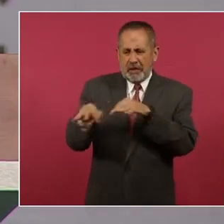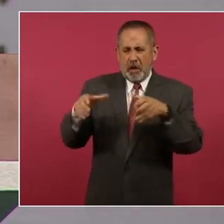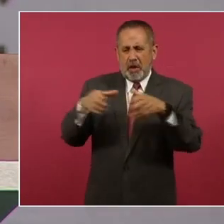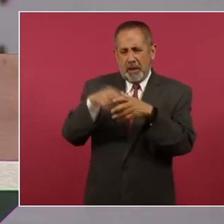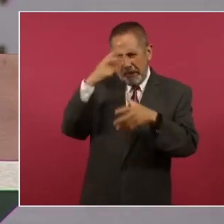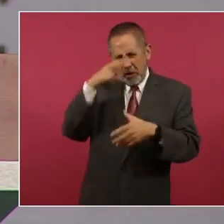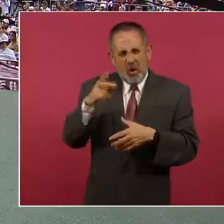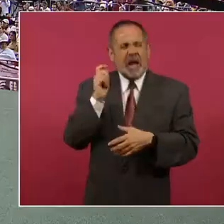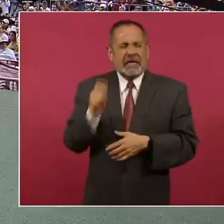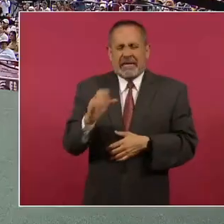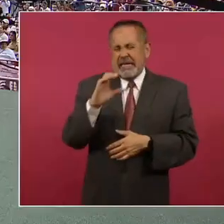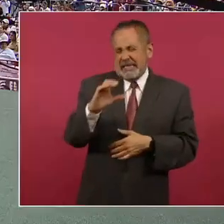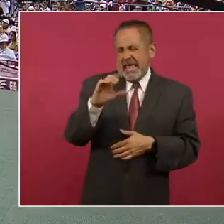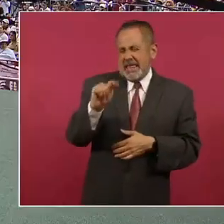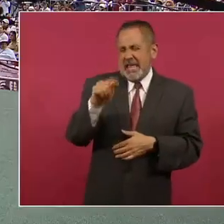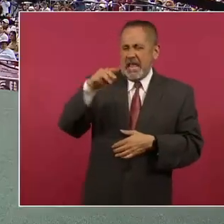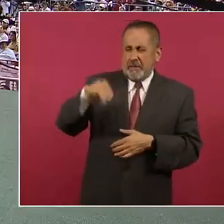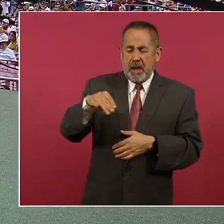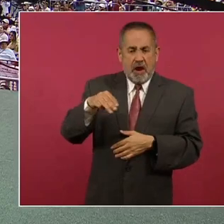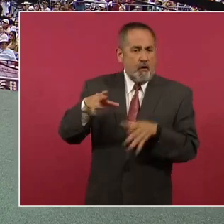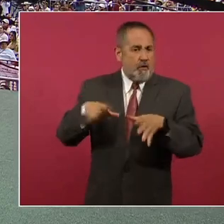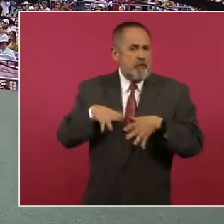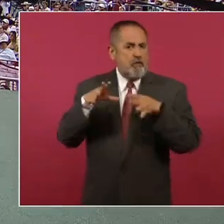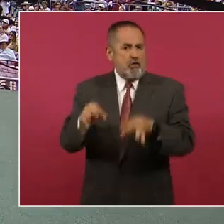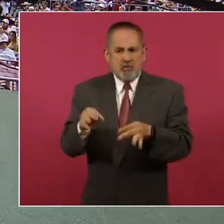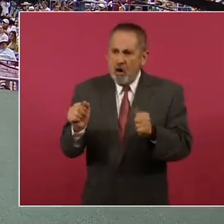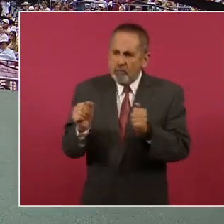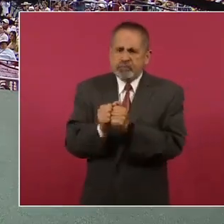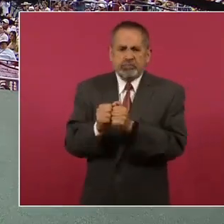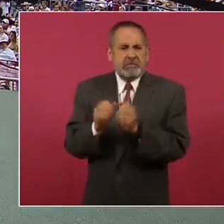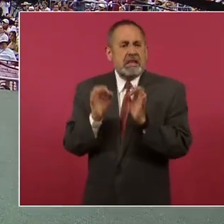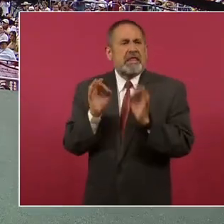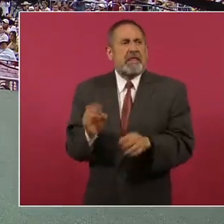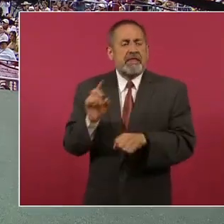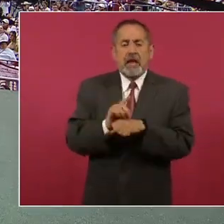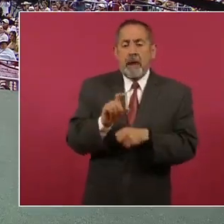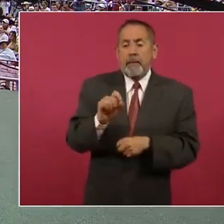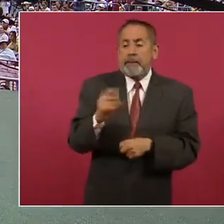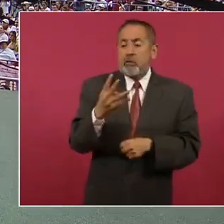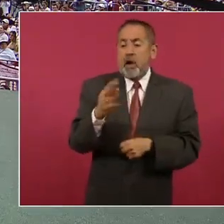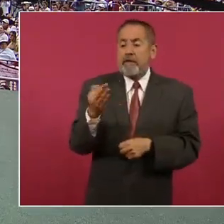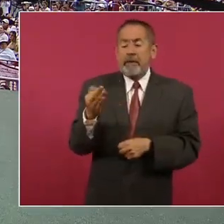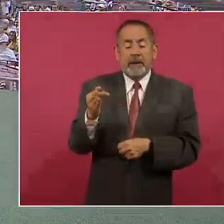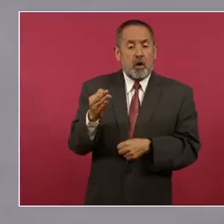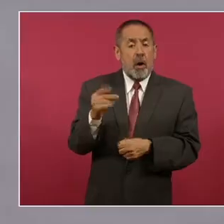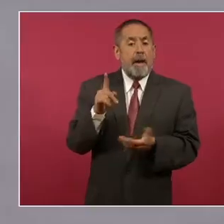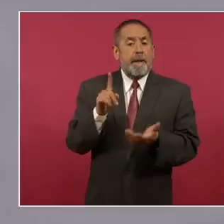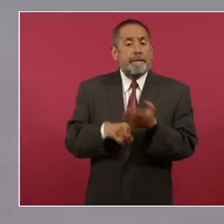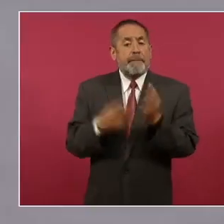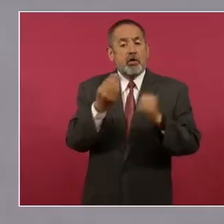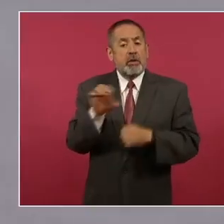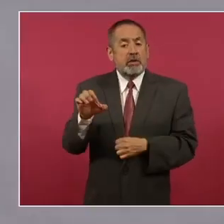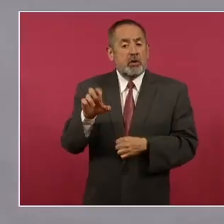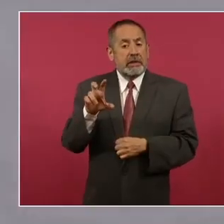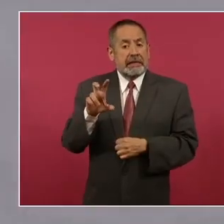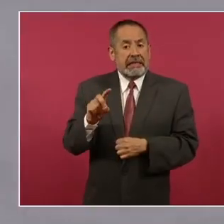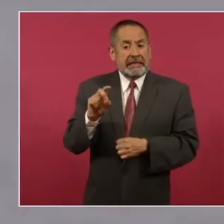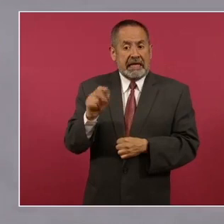México, la CTM, se constituyó el 24 de febrero de